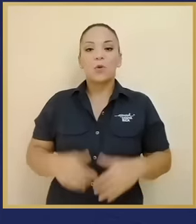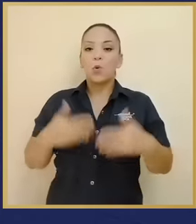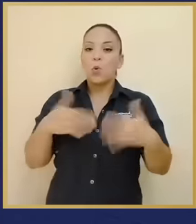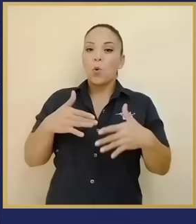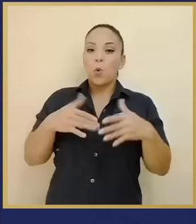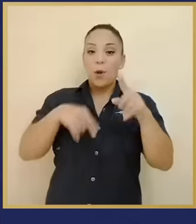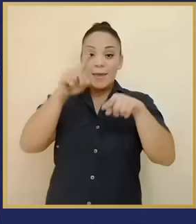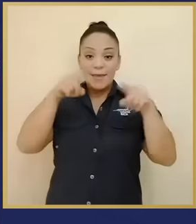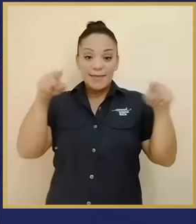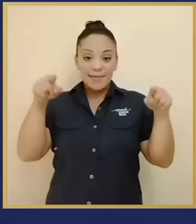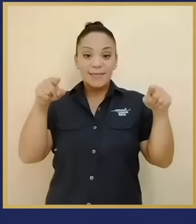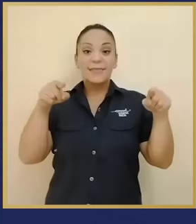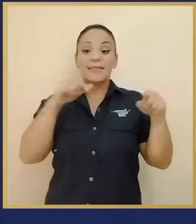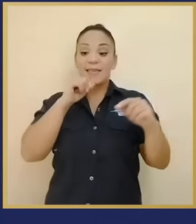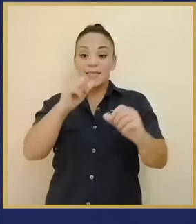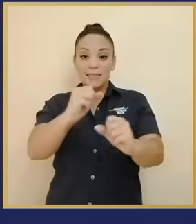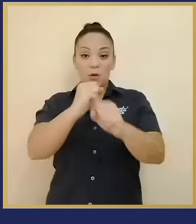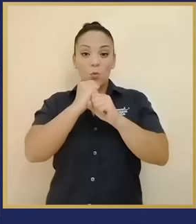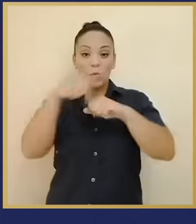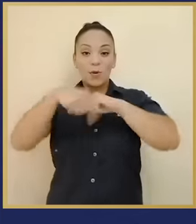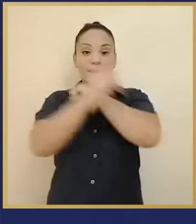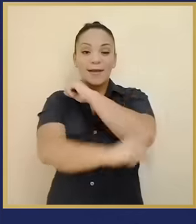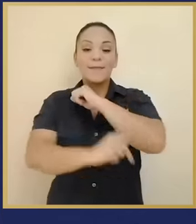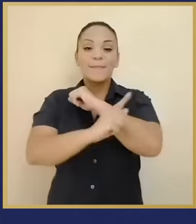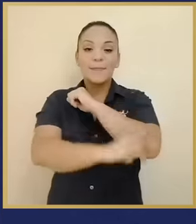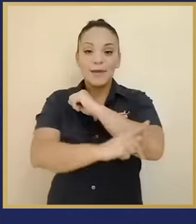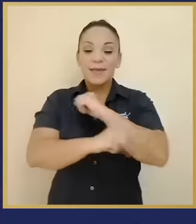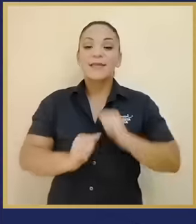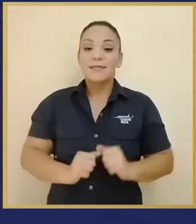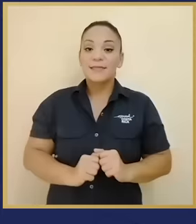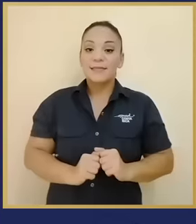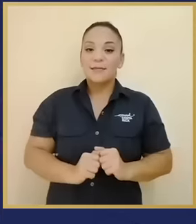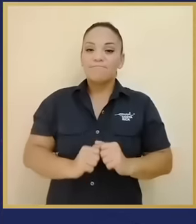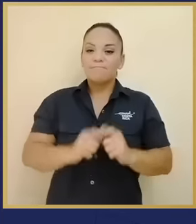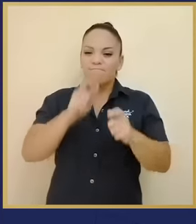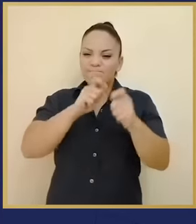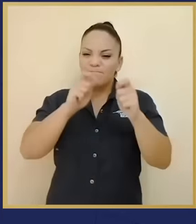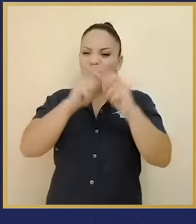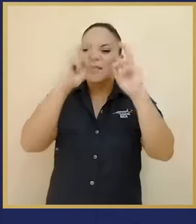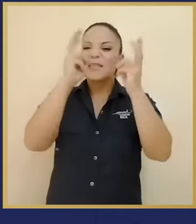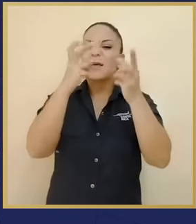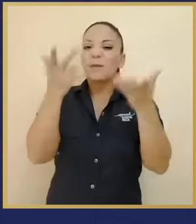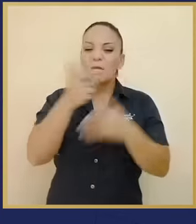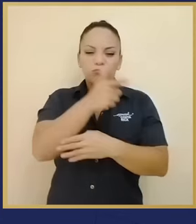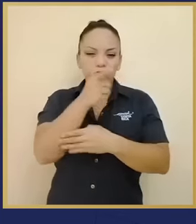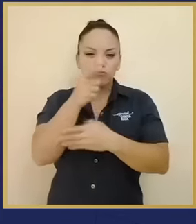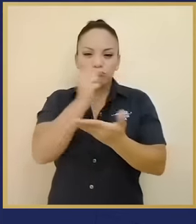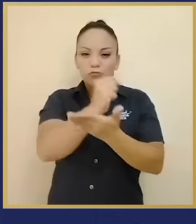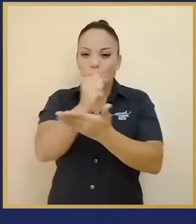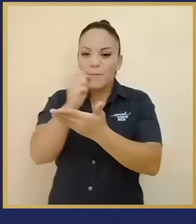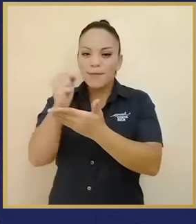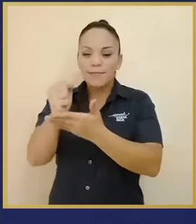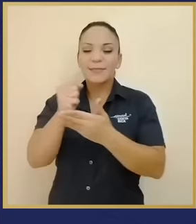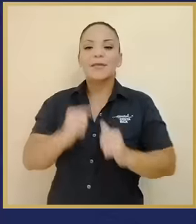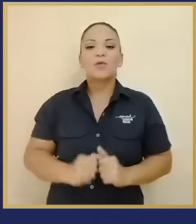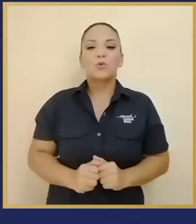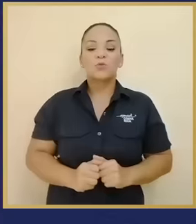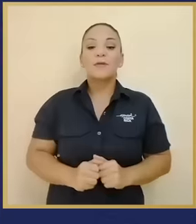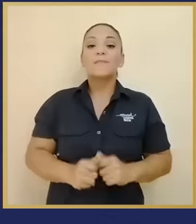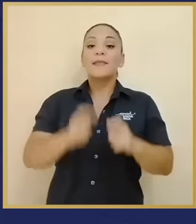índices de inseguridad en nuestro país, concretamente en materia de homicidios y